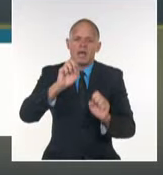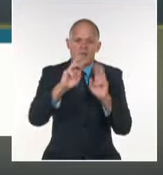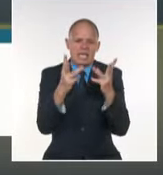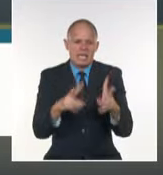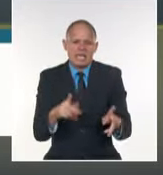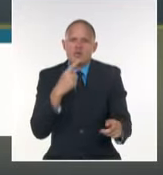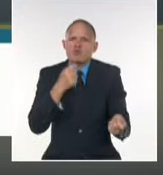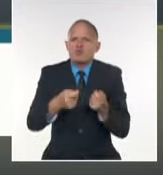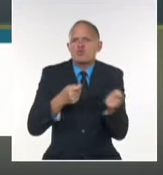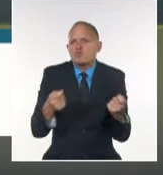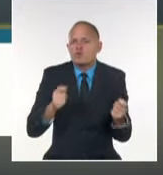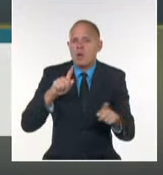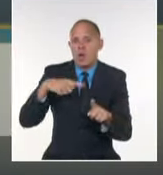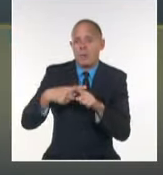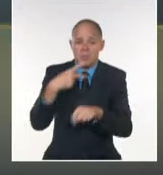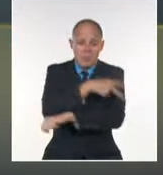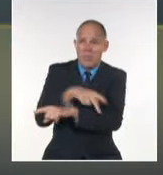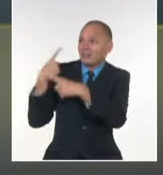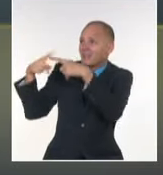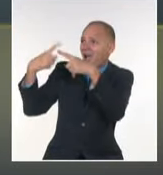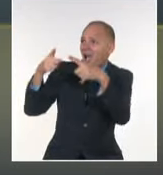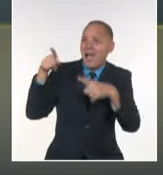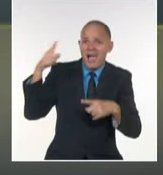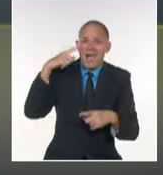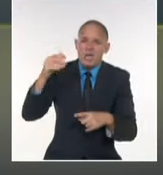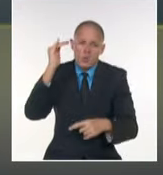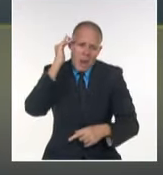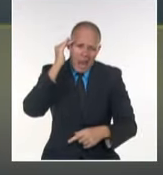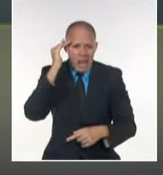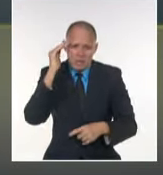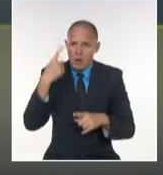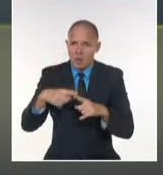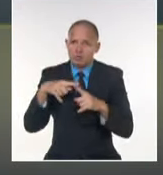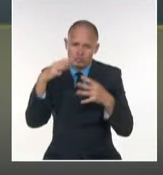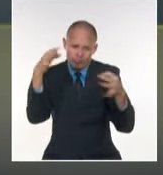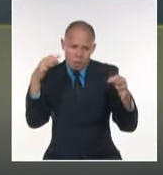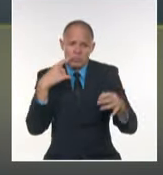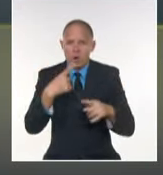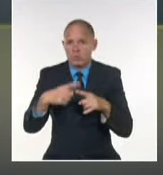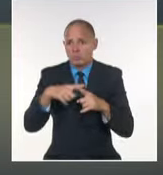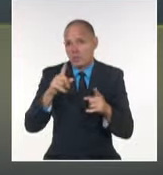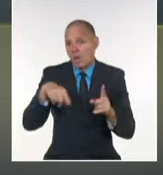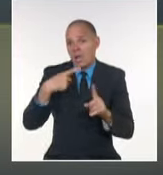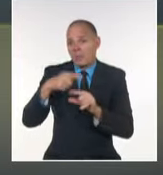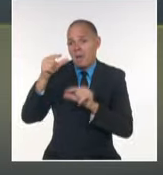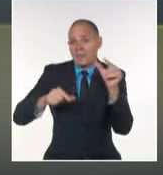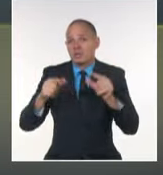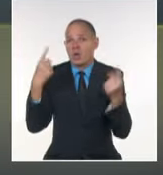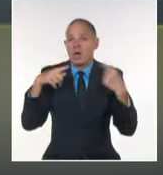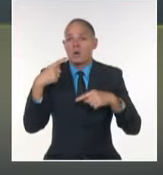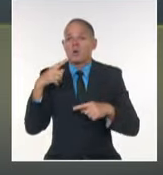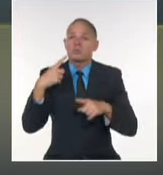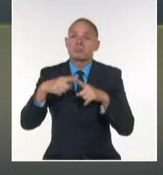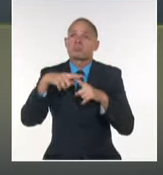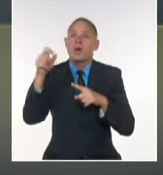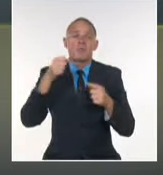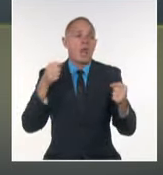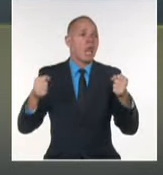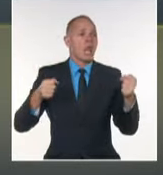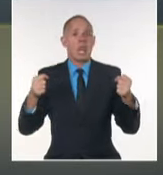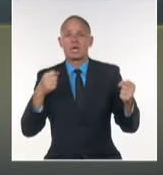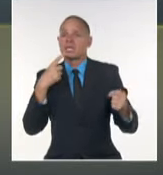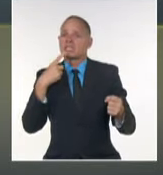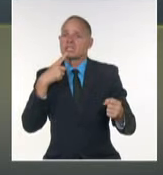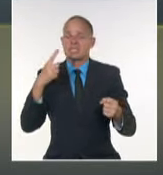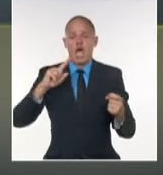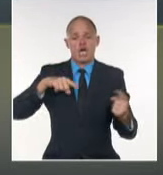psicológica desde el extranjero, están utilizando bots, están utilizando también personeros que declaran. ¿Para qué? Para